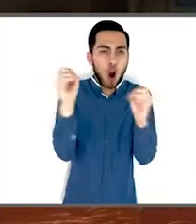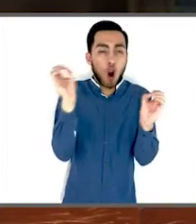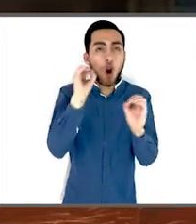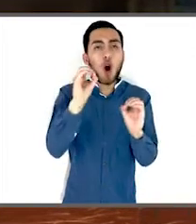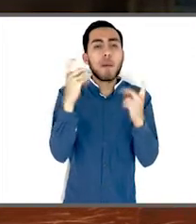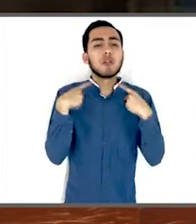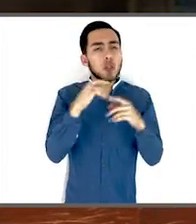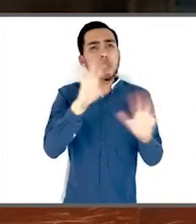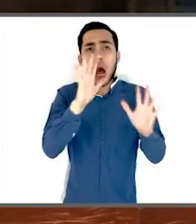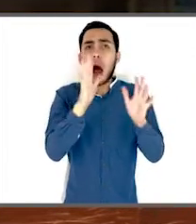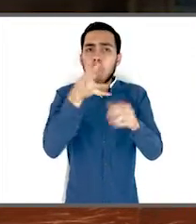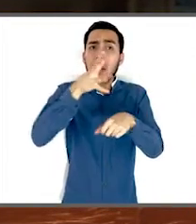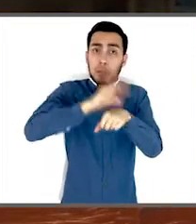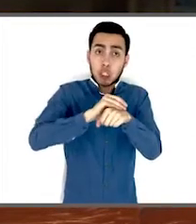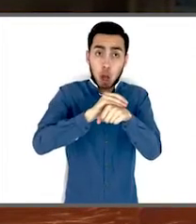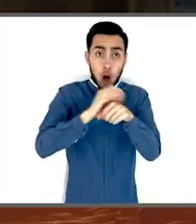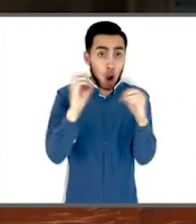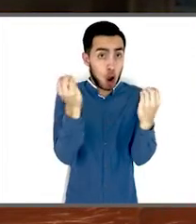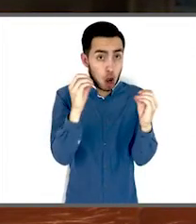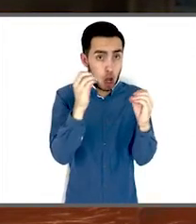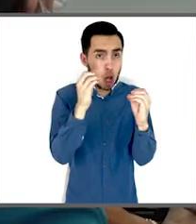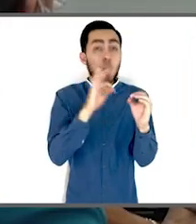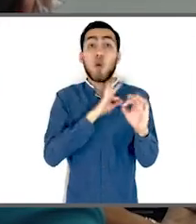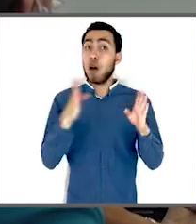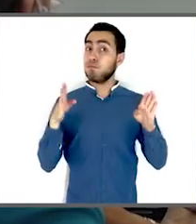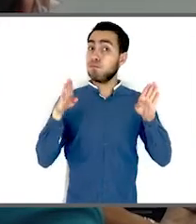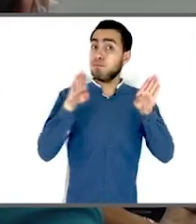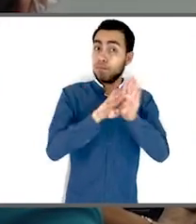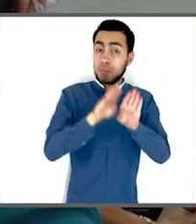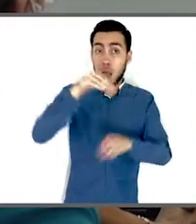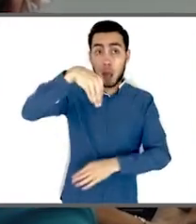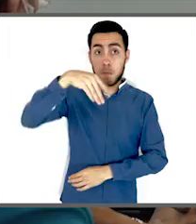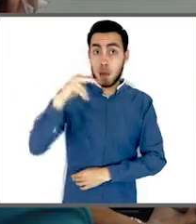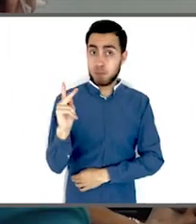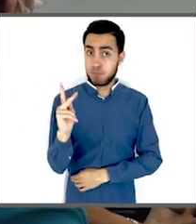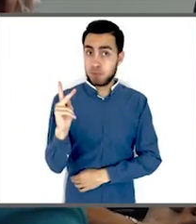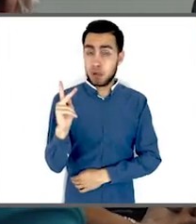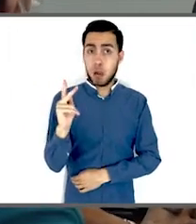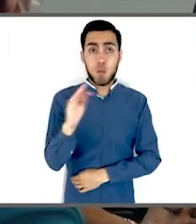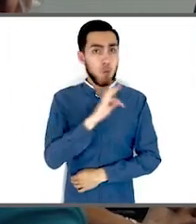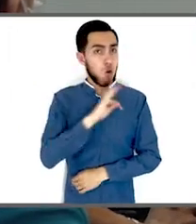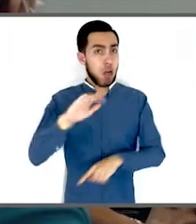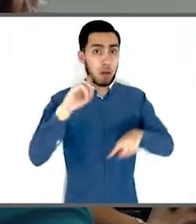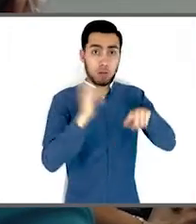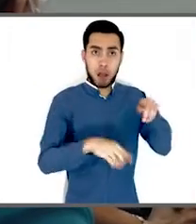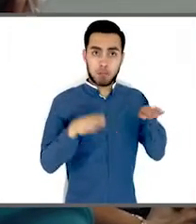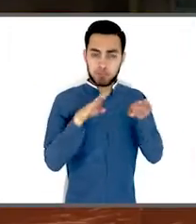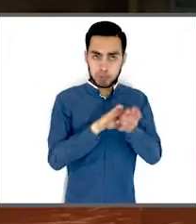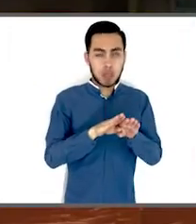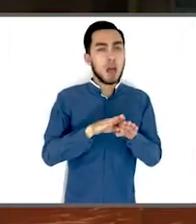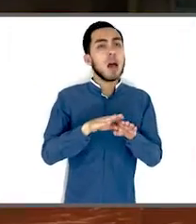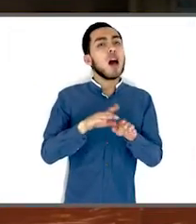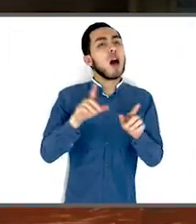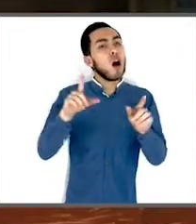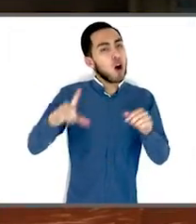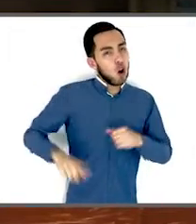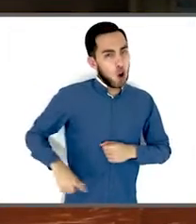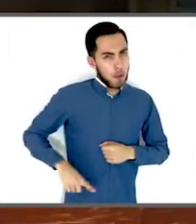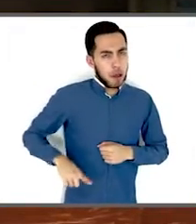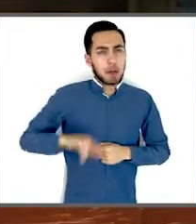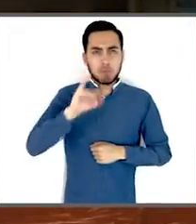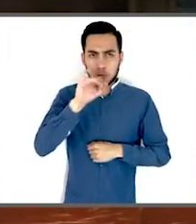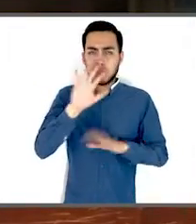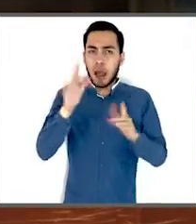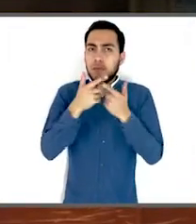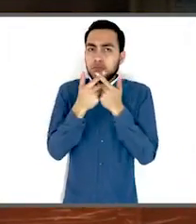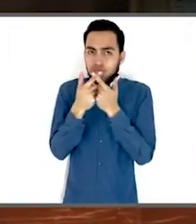será sancionado presentándolo ante el Ministerio Público. Estamos haciendo lo que nos toca desde el municipio de Zapopan para la reactivación